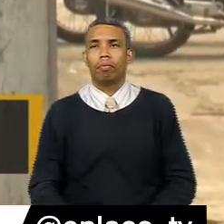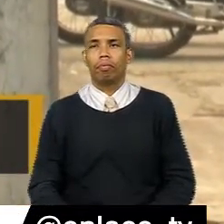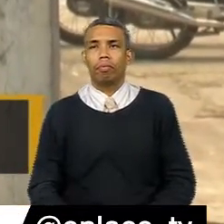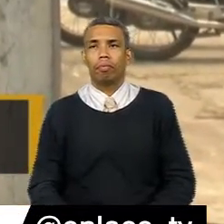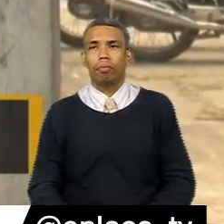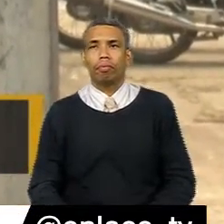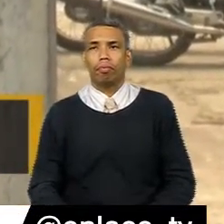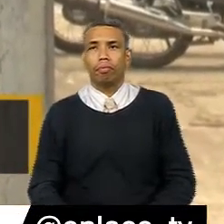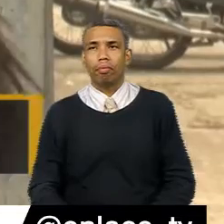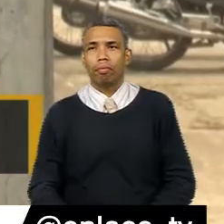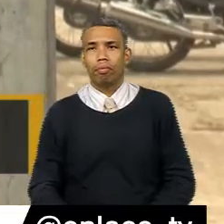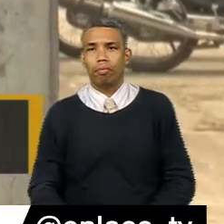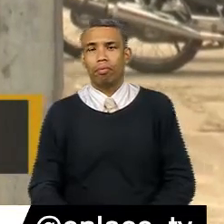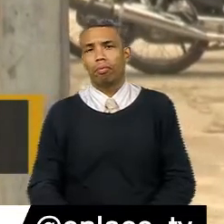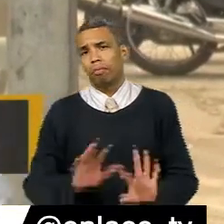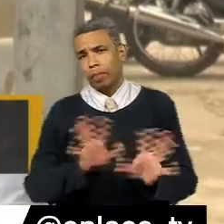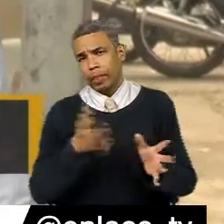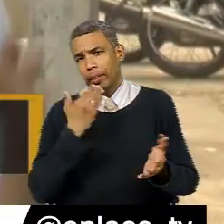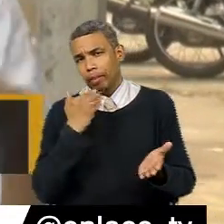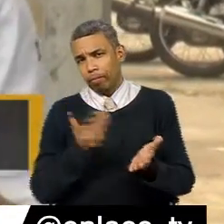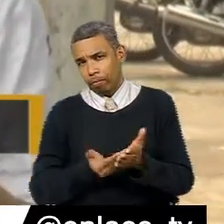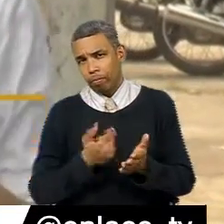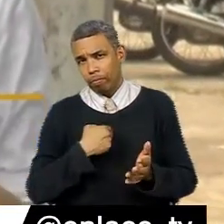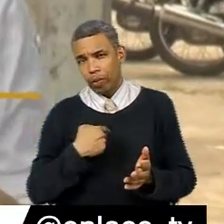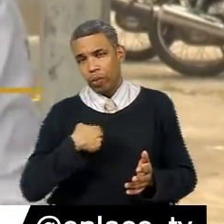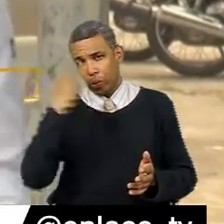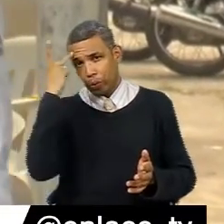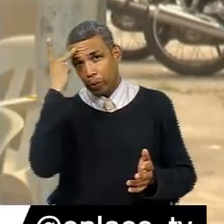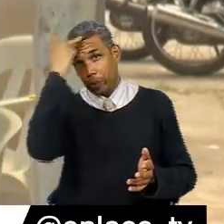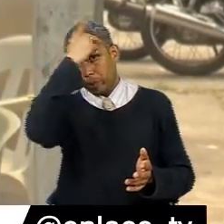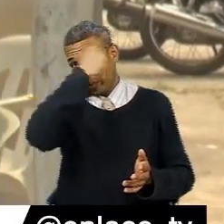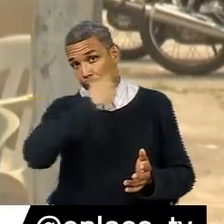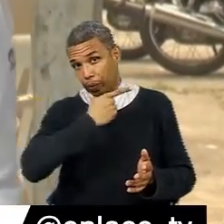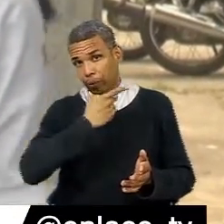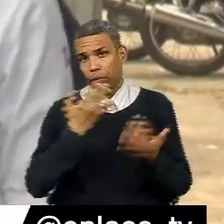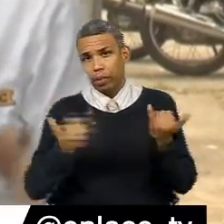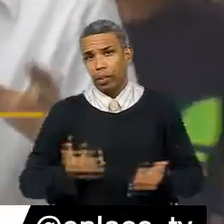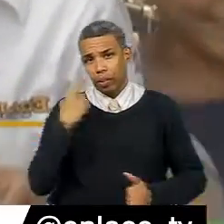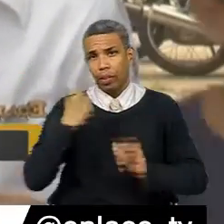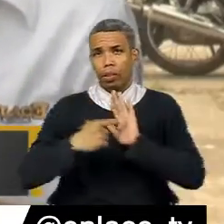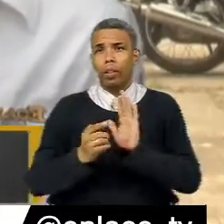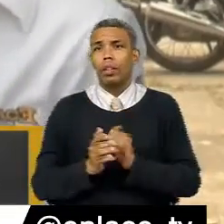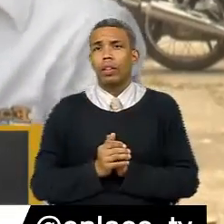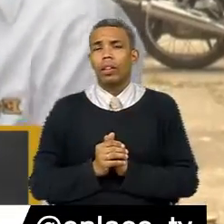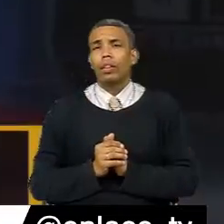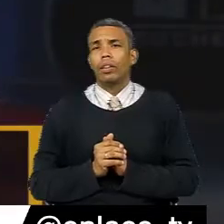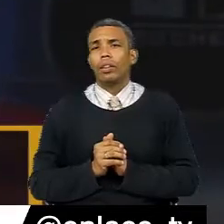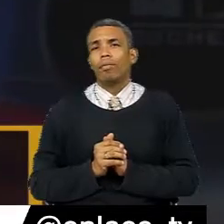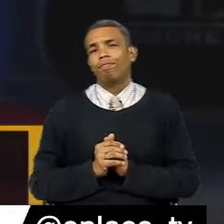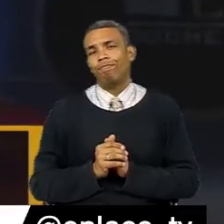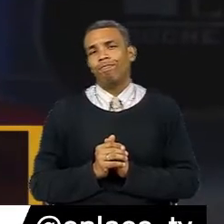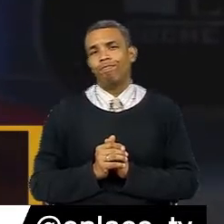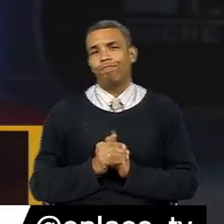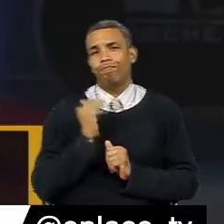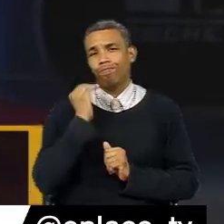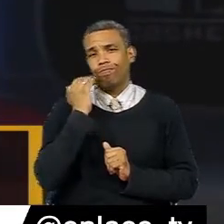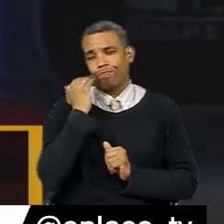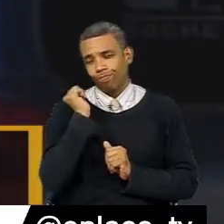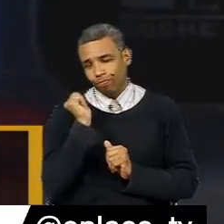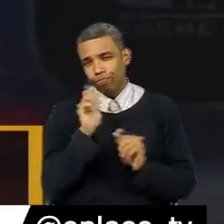en el barrio Ciudadela Pipatón. Este es el salón comunal hasta donde fueron traídas la señora Luz Marina y la pequeña Erika, inicialmente